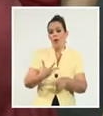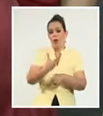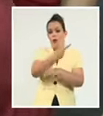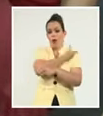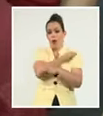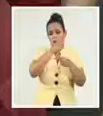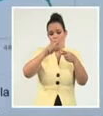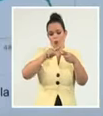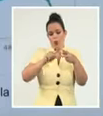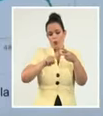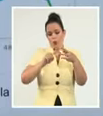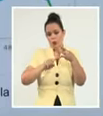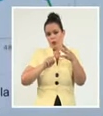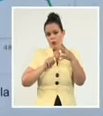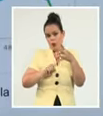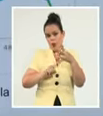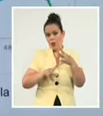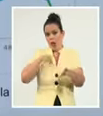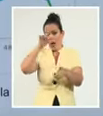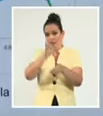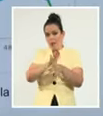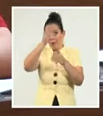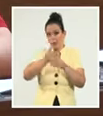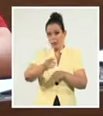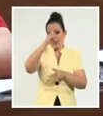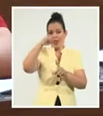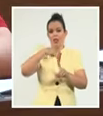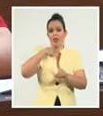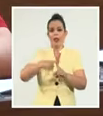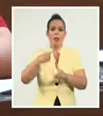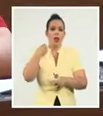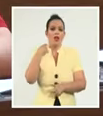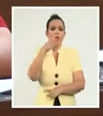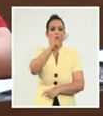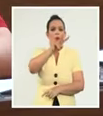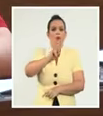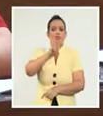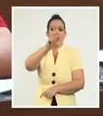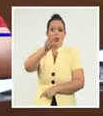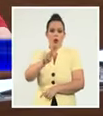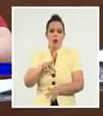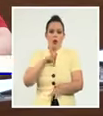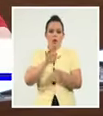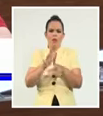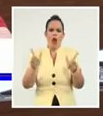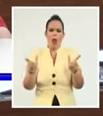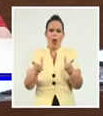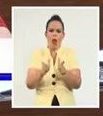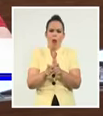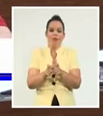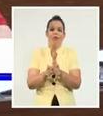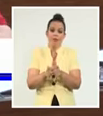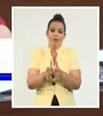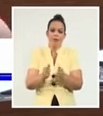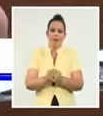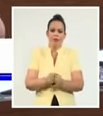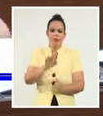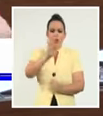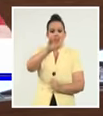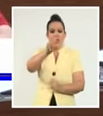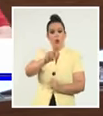de 2021 comenzaron a decrecer los contagios. Que el 81% de la epidemia, de los casos, ya